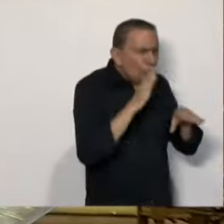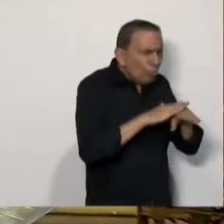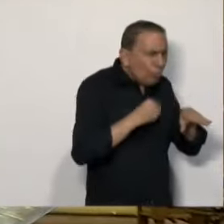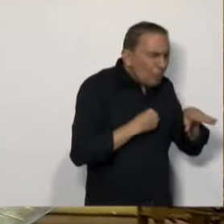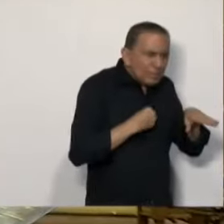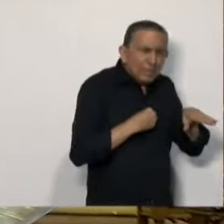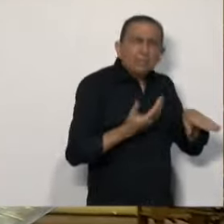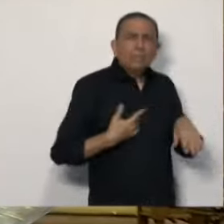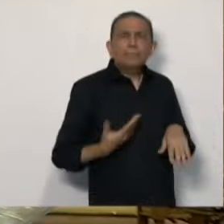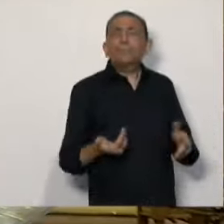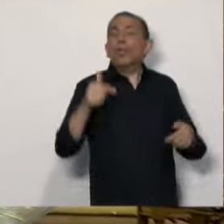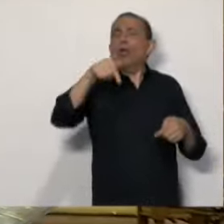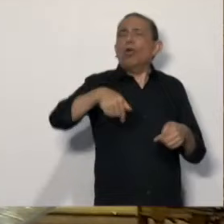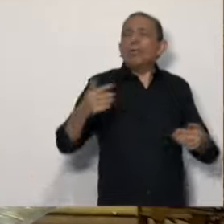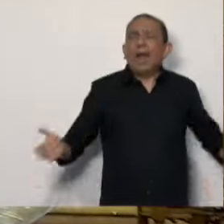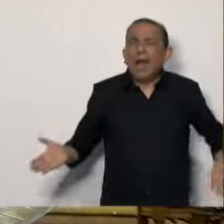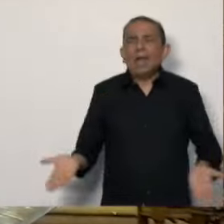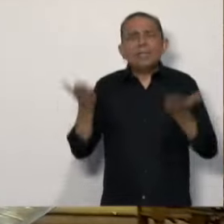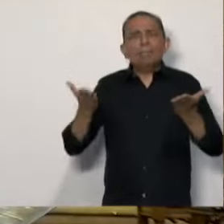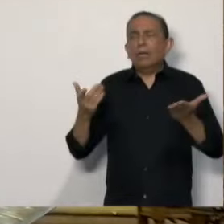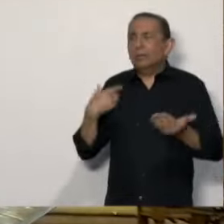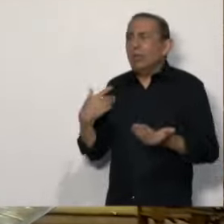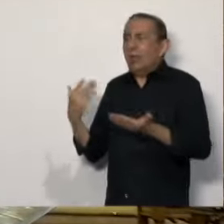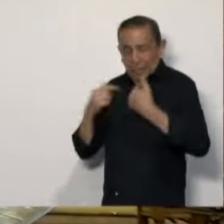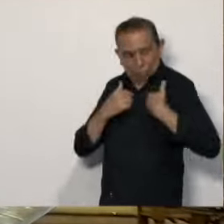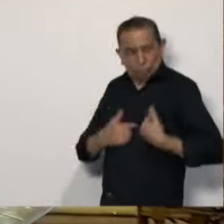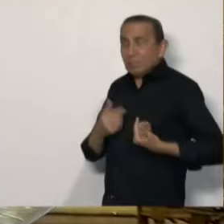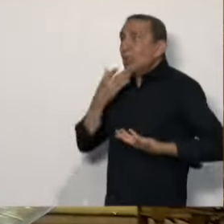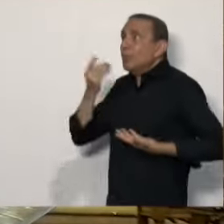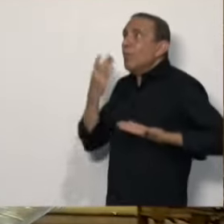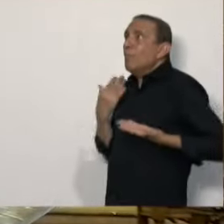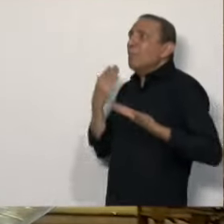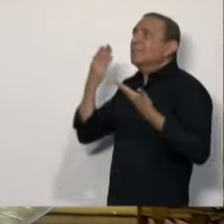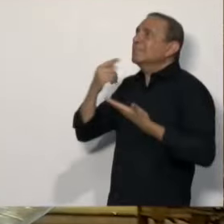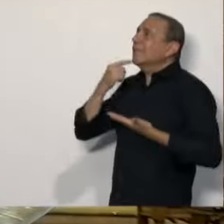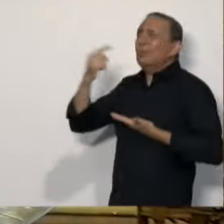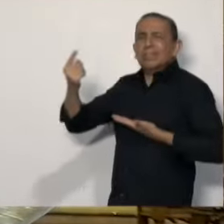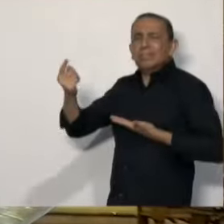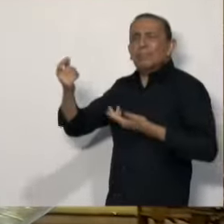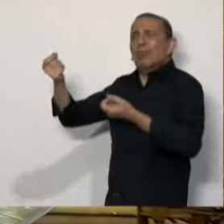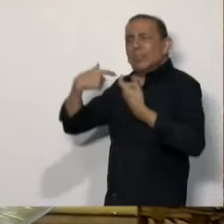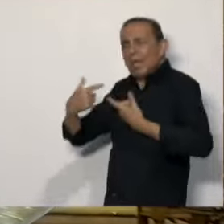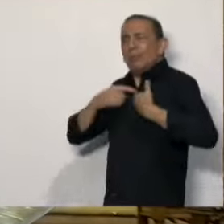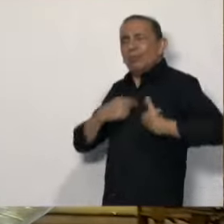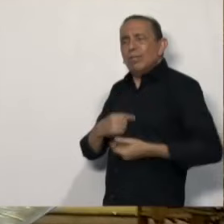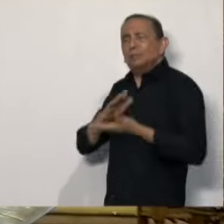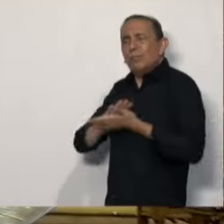Pero creo que tenemos que animarnos hoy a presentarle el corazón a Dios y decirle que nos regale un corazón puro, liberado del